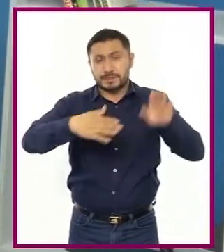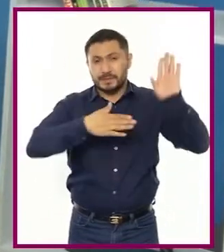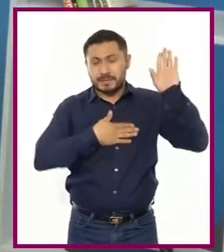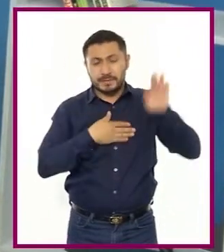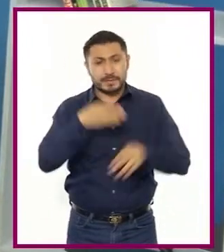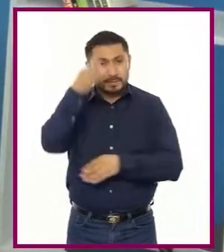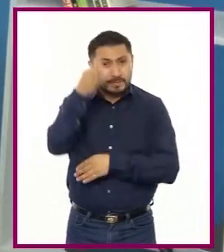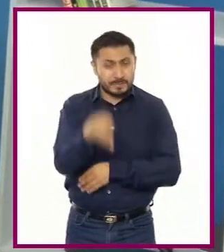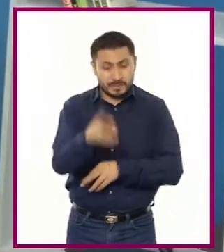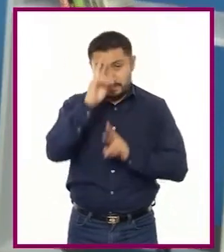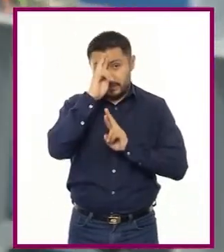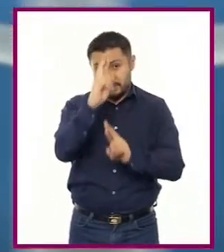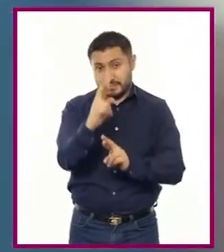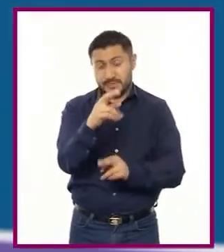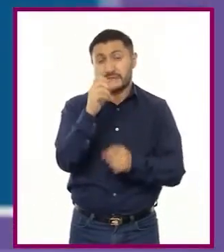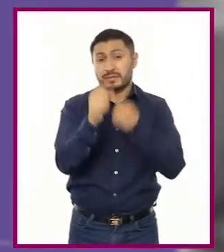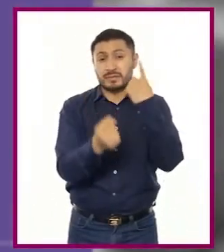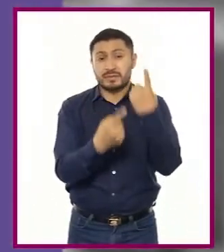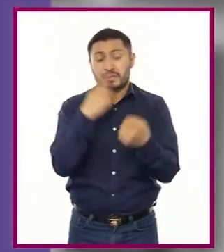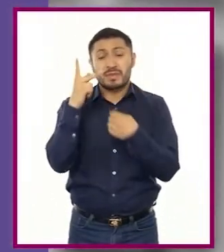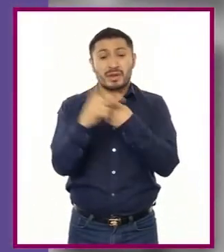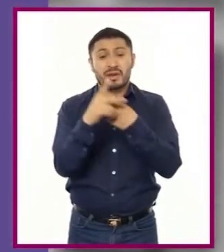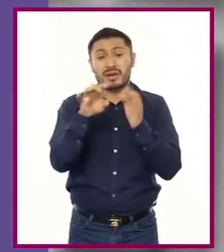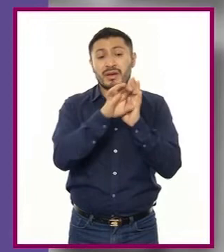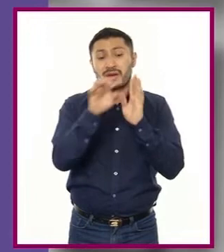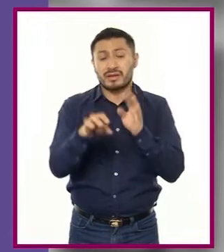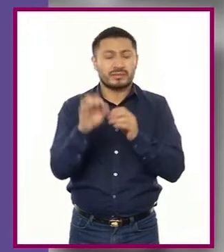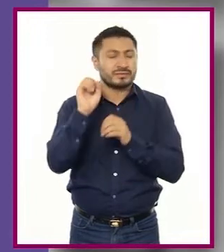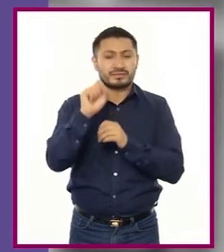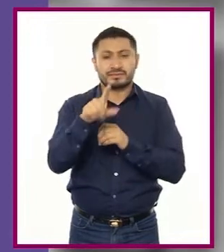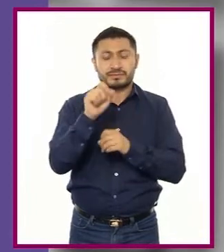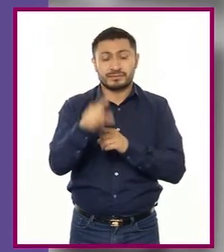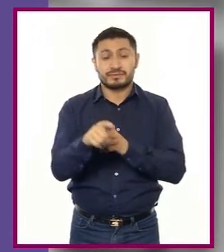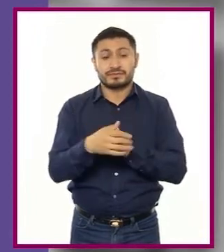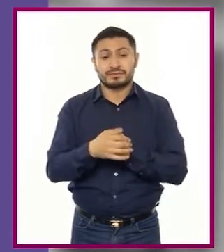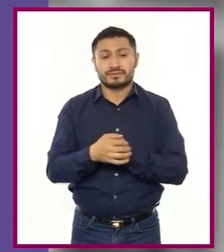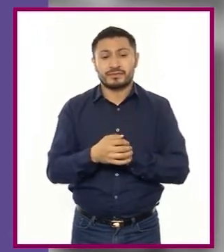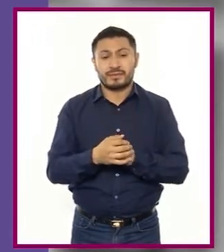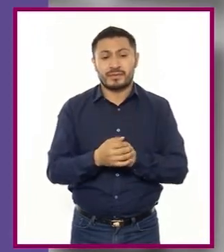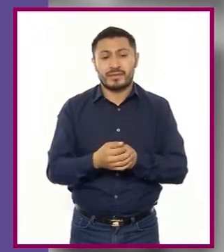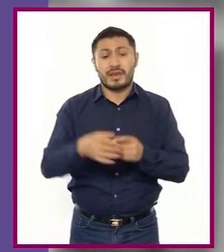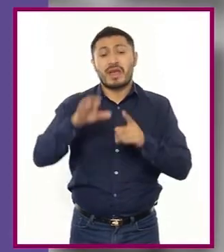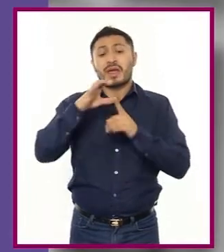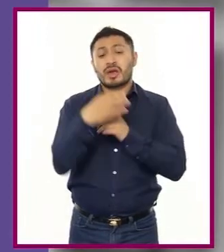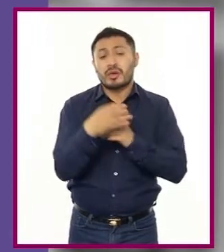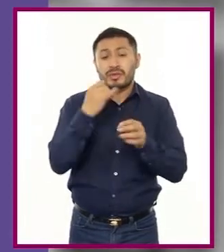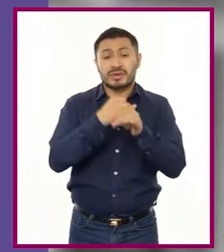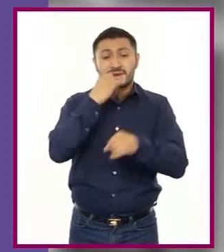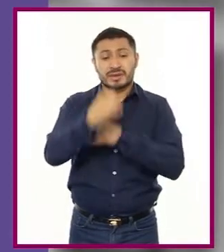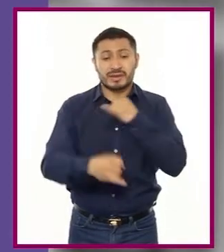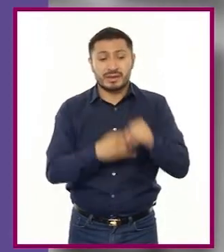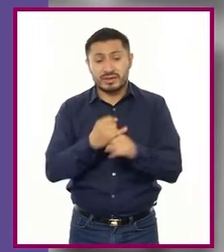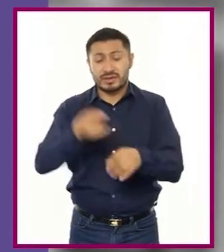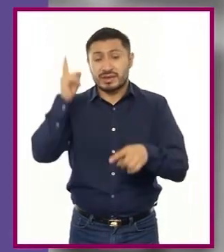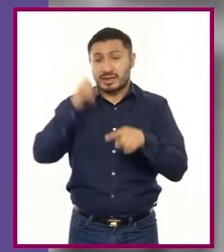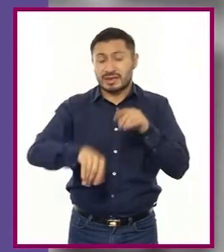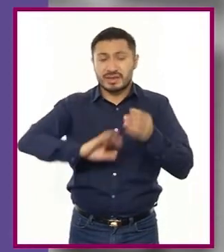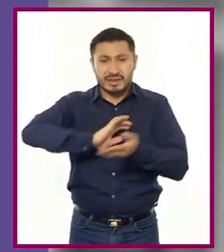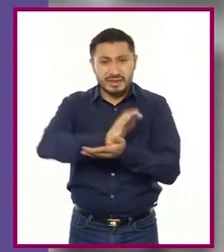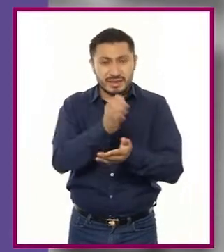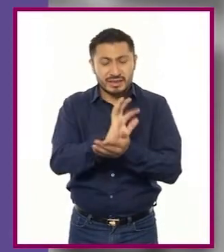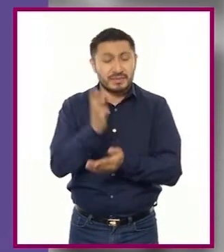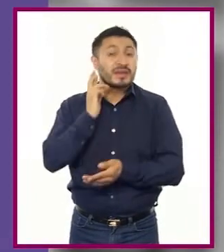acatarlos. Algunos de ellos son Convención Internacional sobre la Eliminación de todas las formas de discriminación